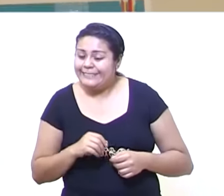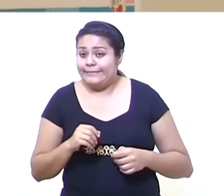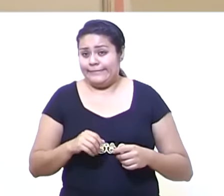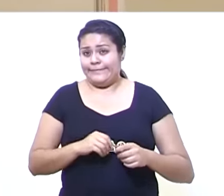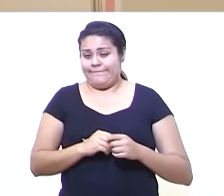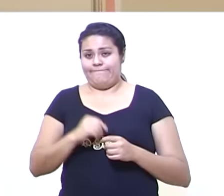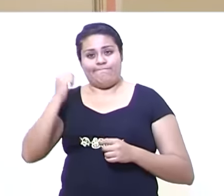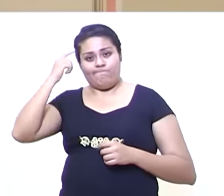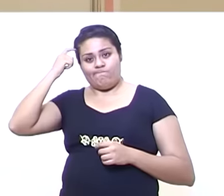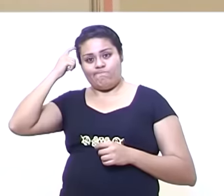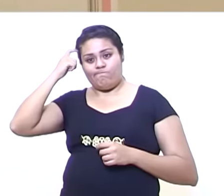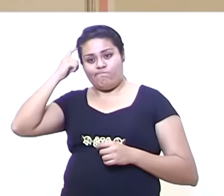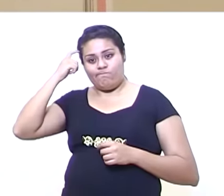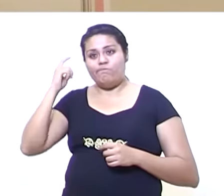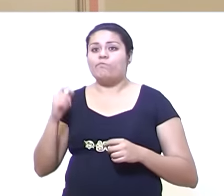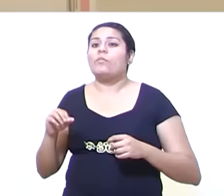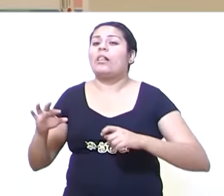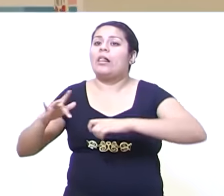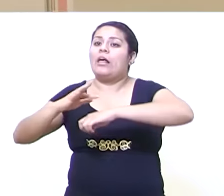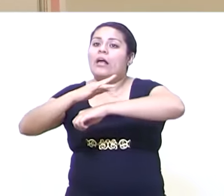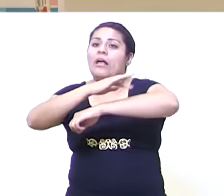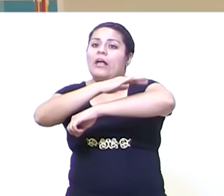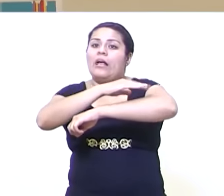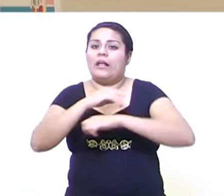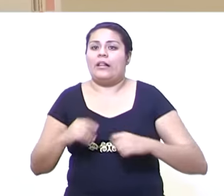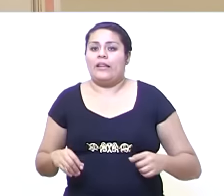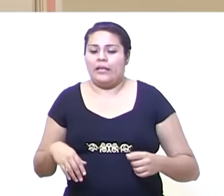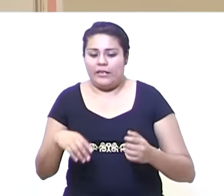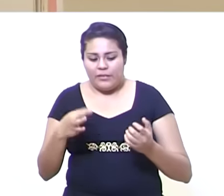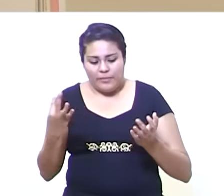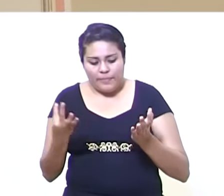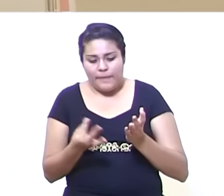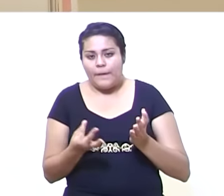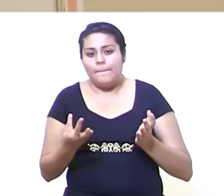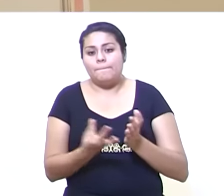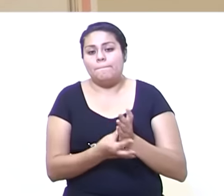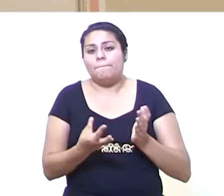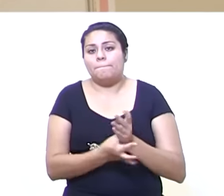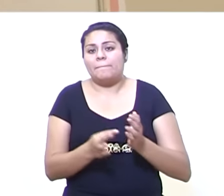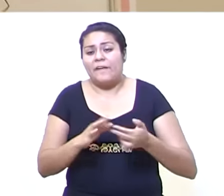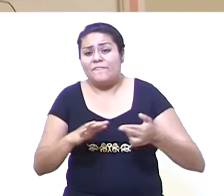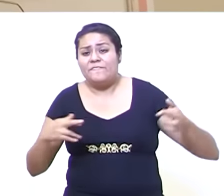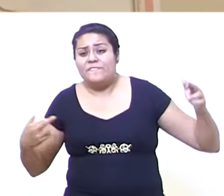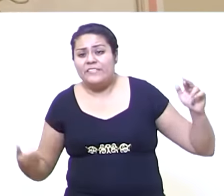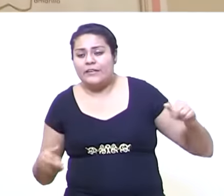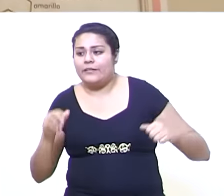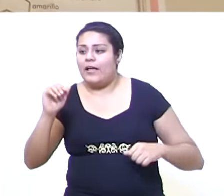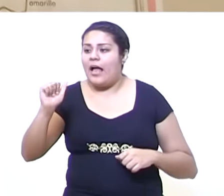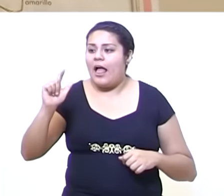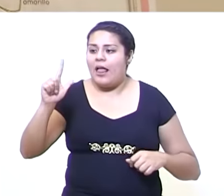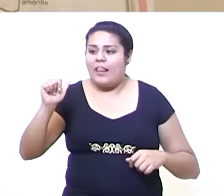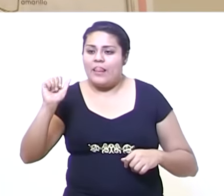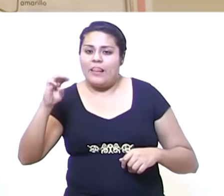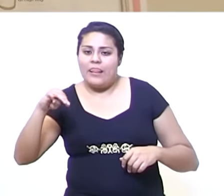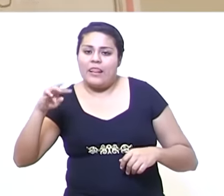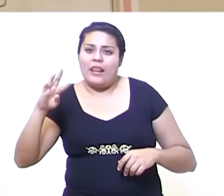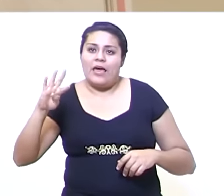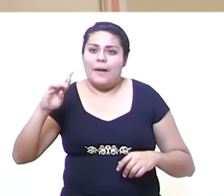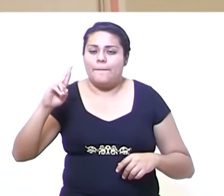Arañas azules con alas de alambre. Arañas azules con alas de